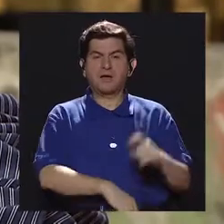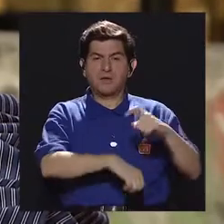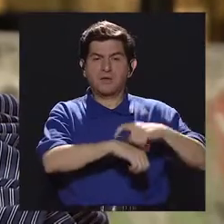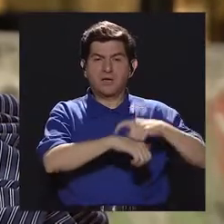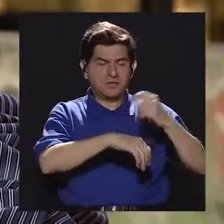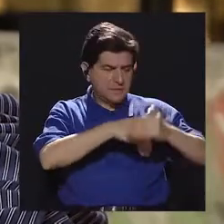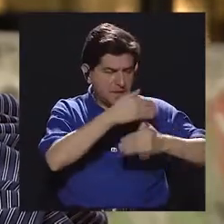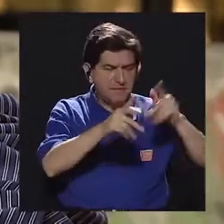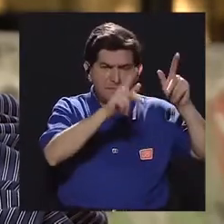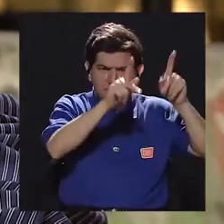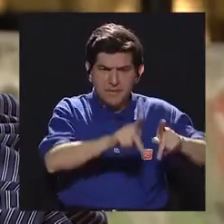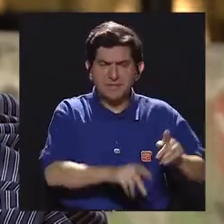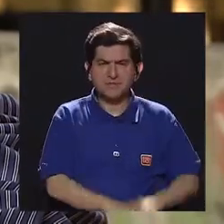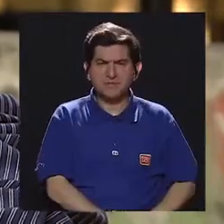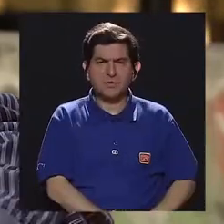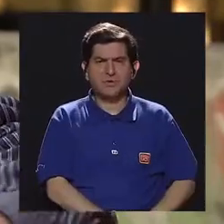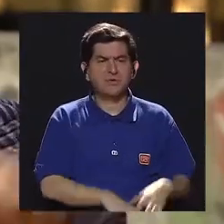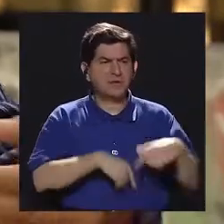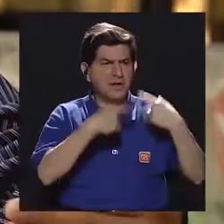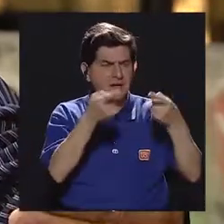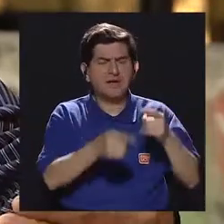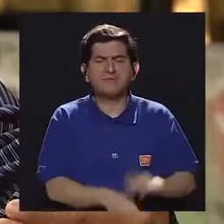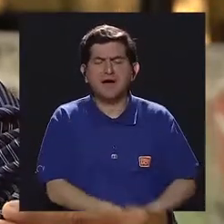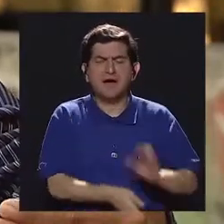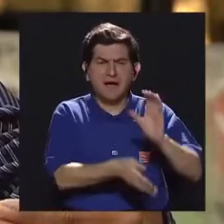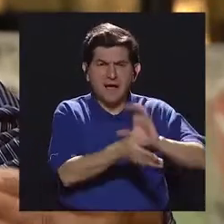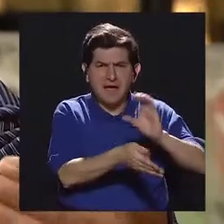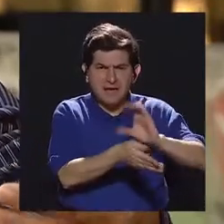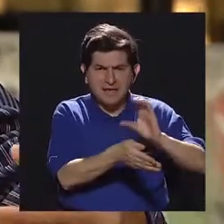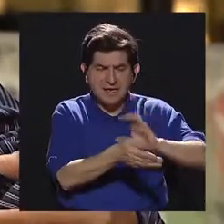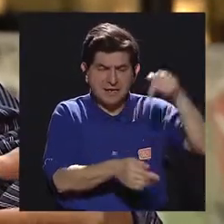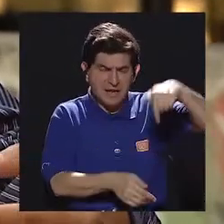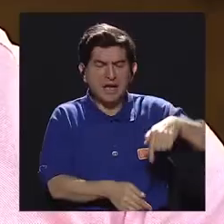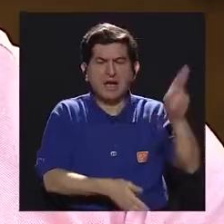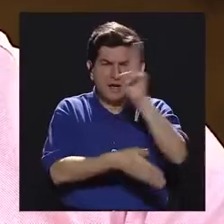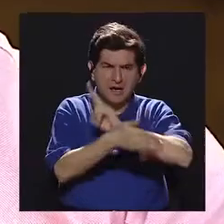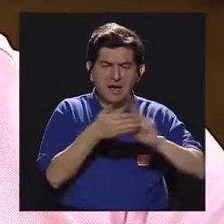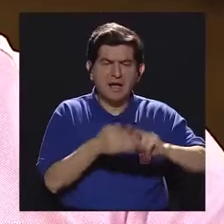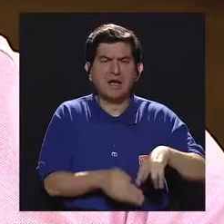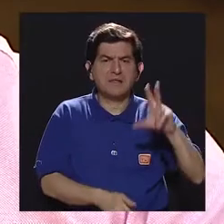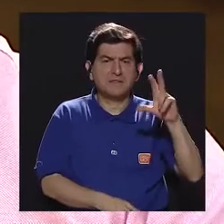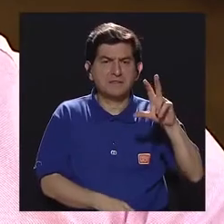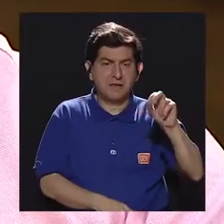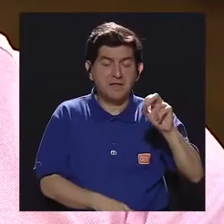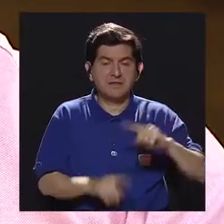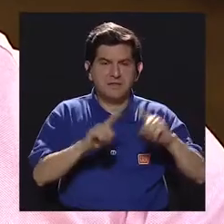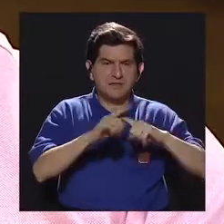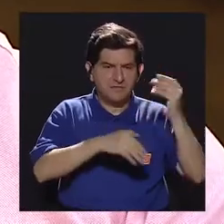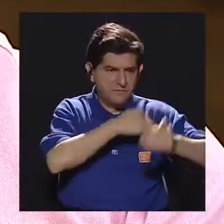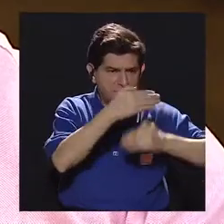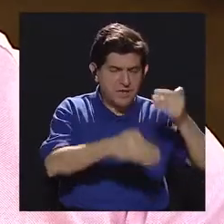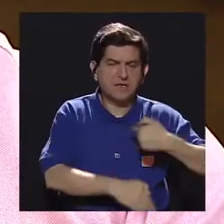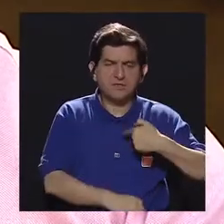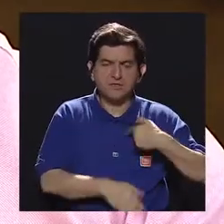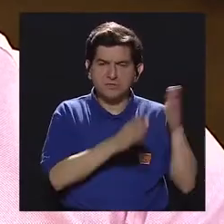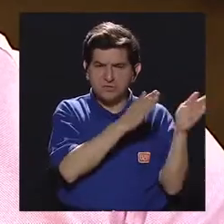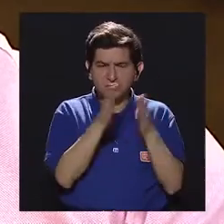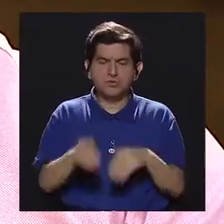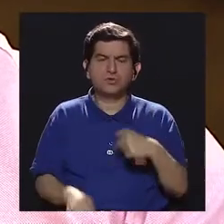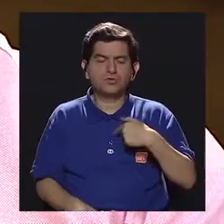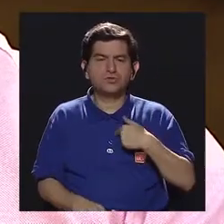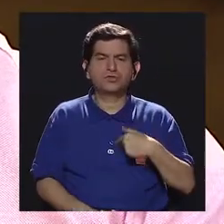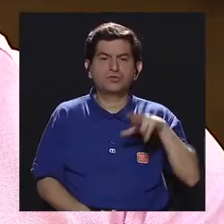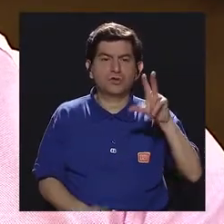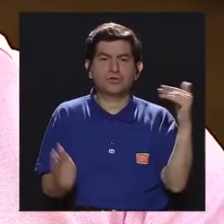la etapa formativa de una persona que haya llevado una clínica de énfasis aquí en la universidad, que hace 30 procedimientos, donde yo me formé, yo